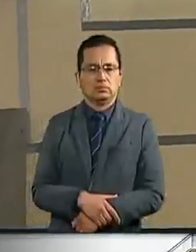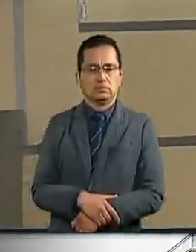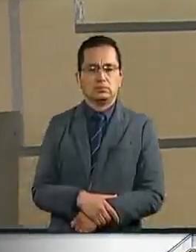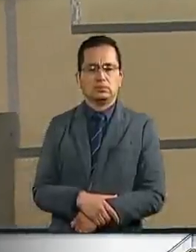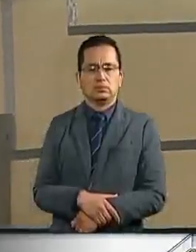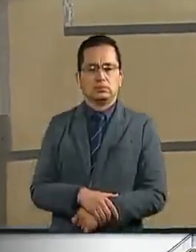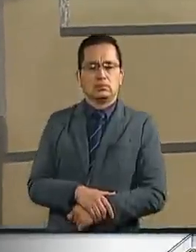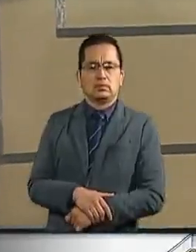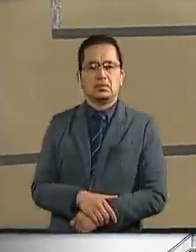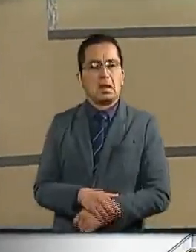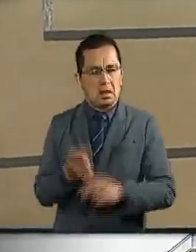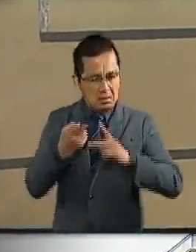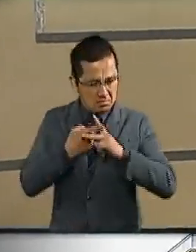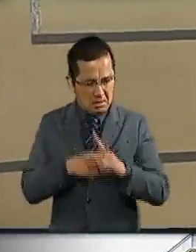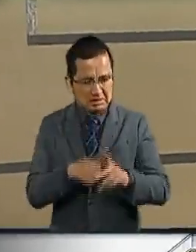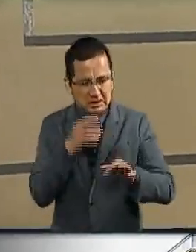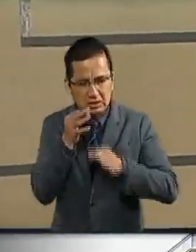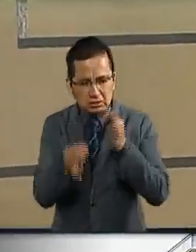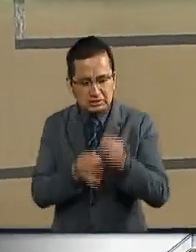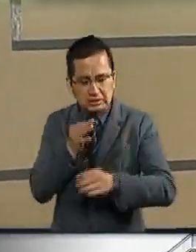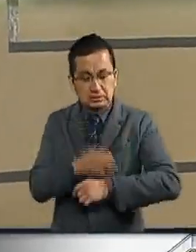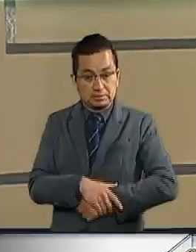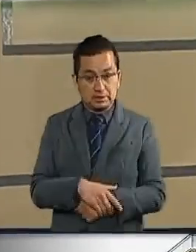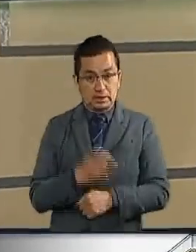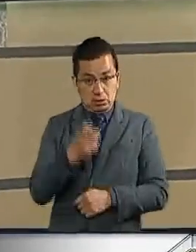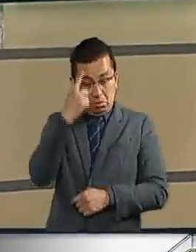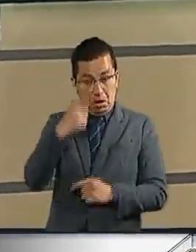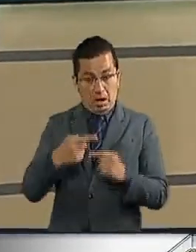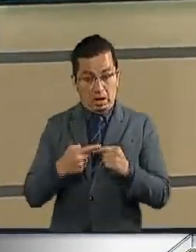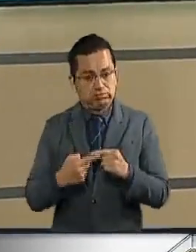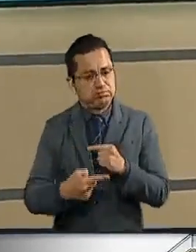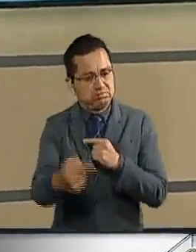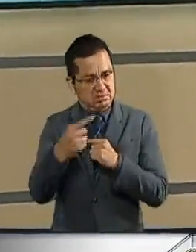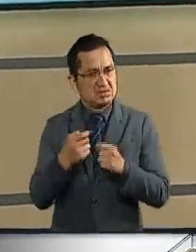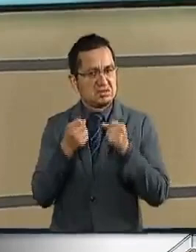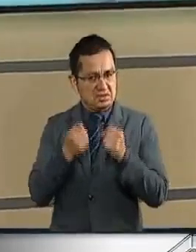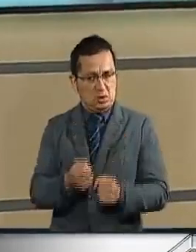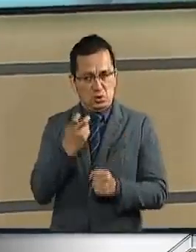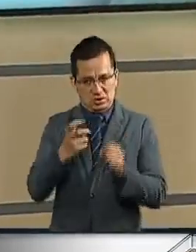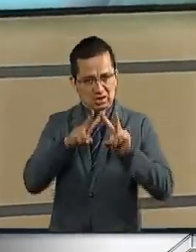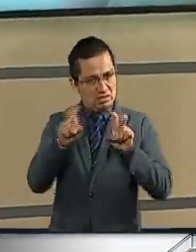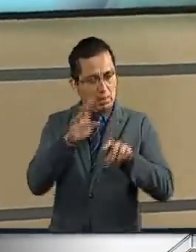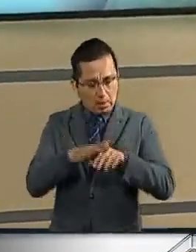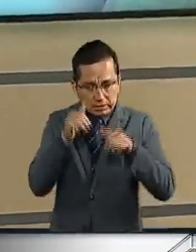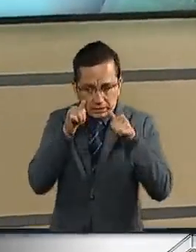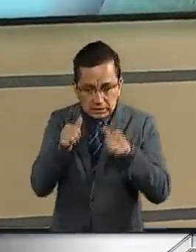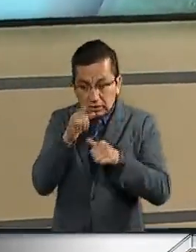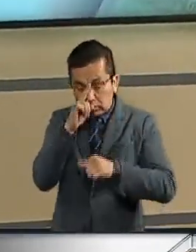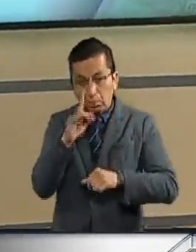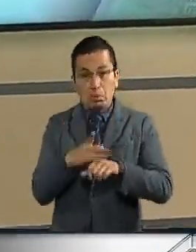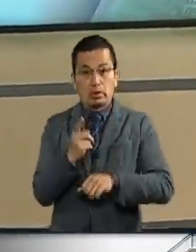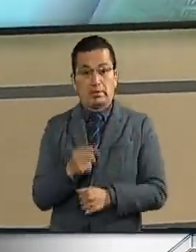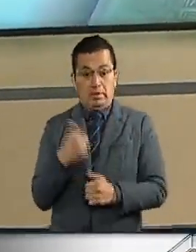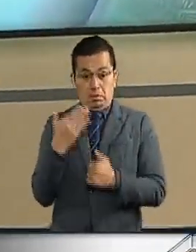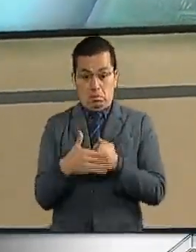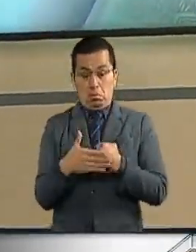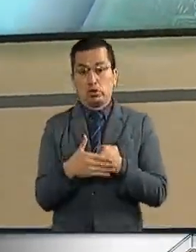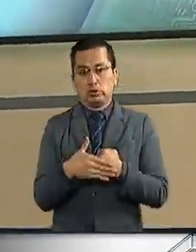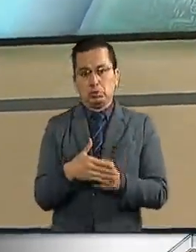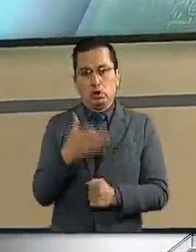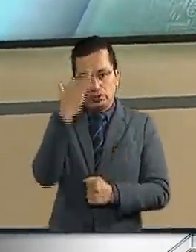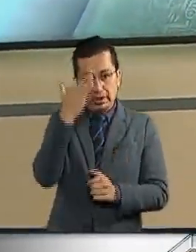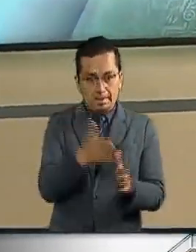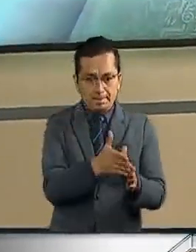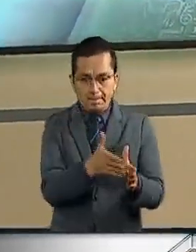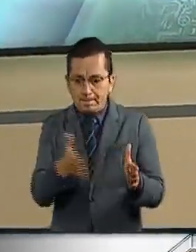y vamos a iniciar con esto que se va a comer la agenda en los próximos días como es natural porque de cara al inicio del periodo ordinario de sesiones del segundo